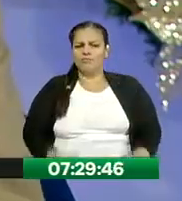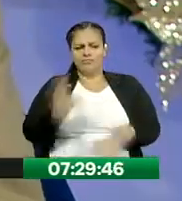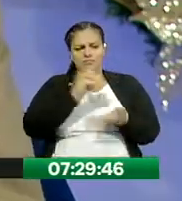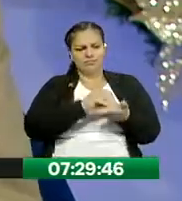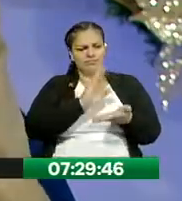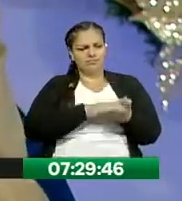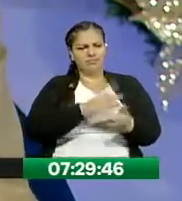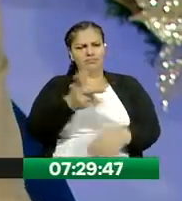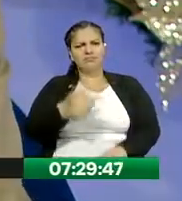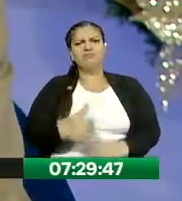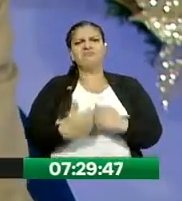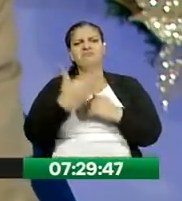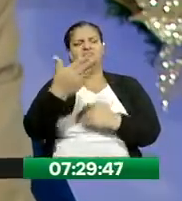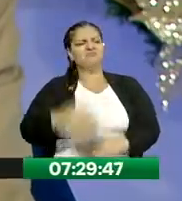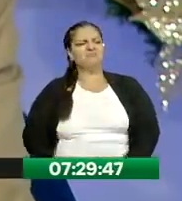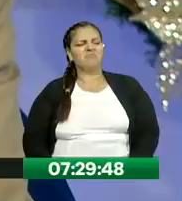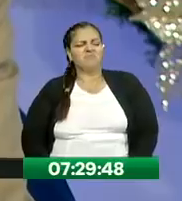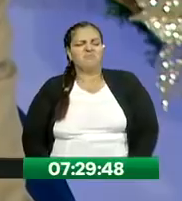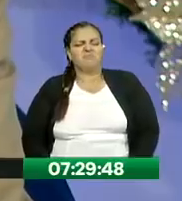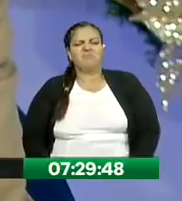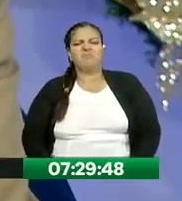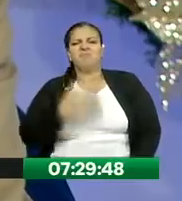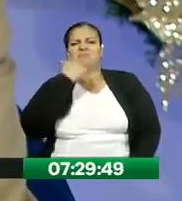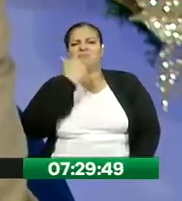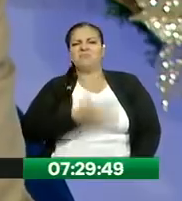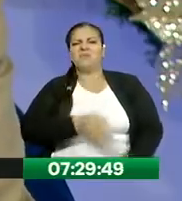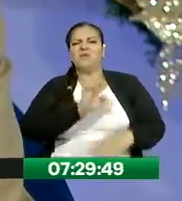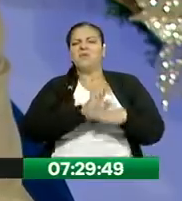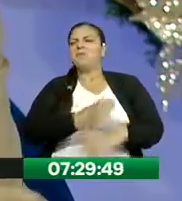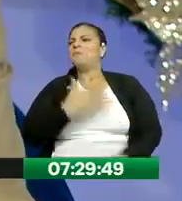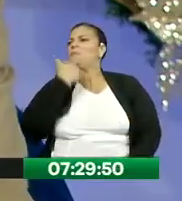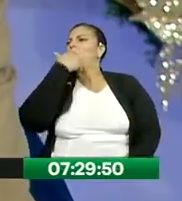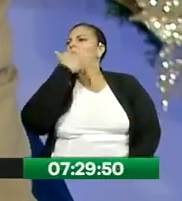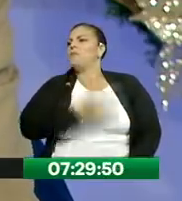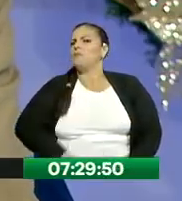ecuatoriana. Esas son razones suficientes para legalmente